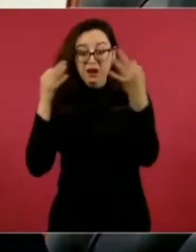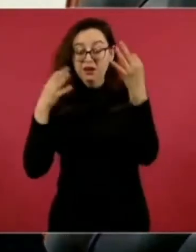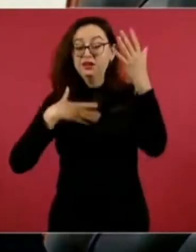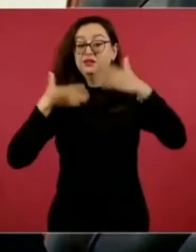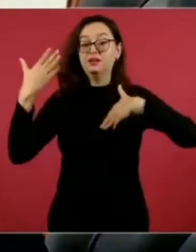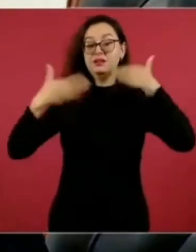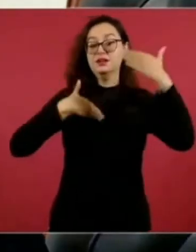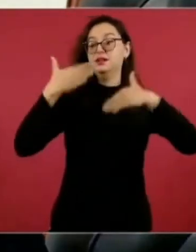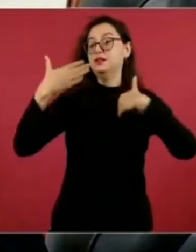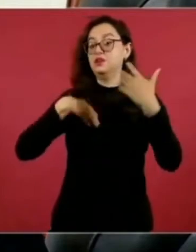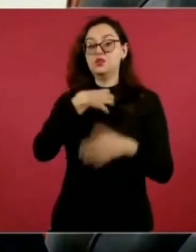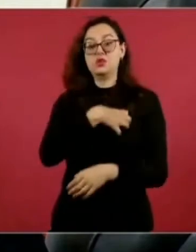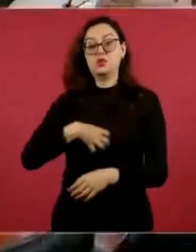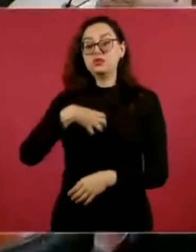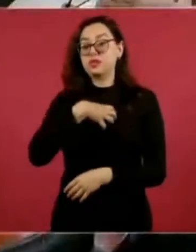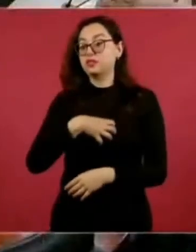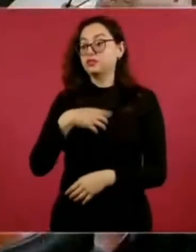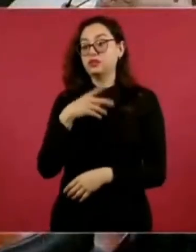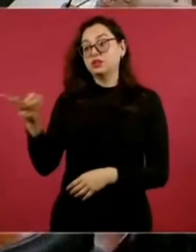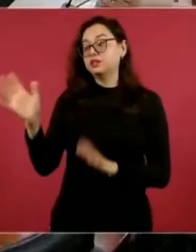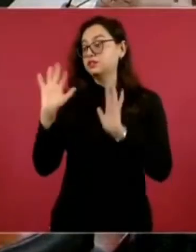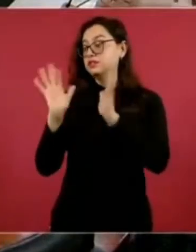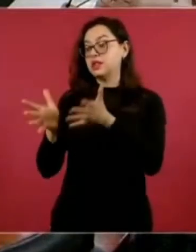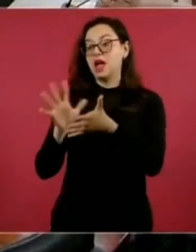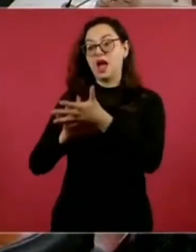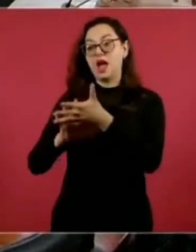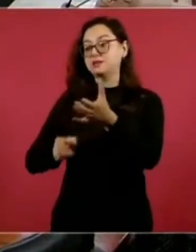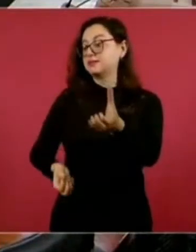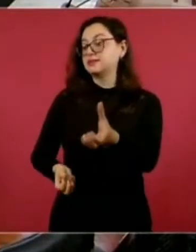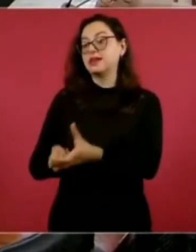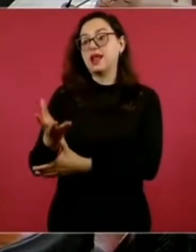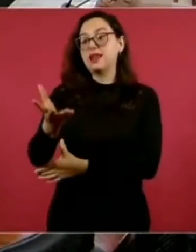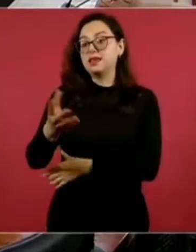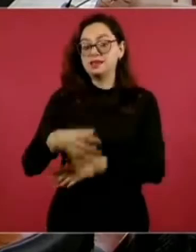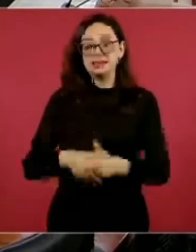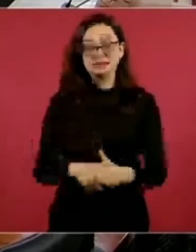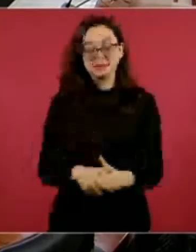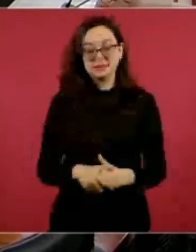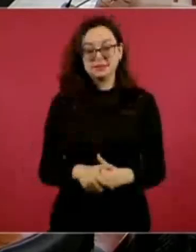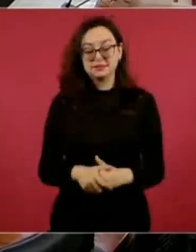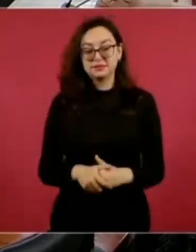celebraron la resolución del juez de dejarlos libres.